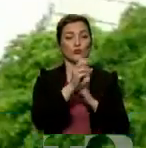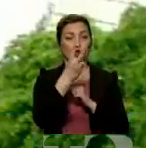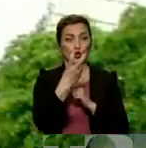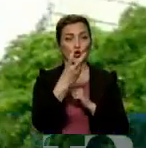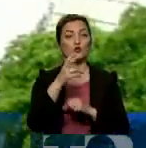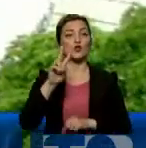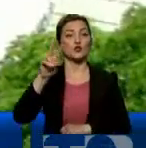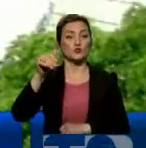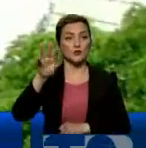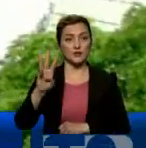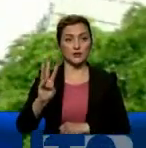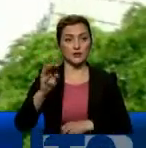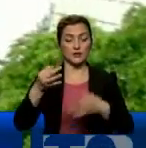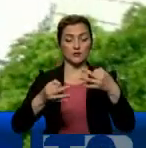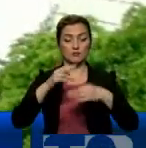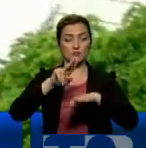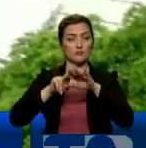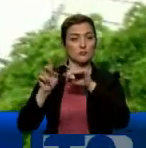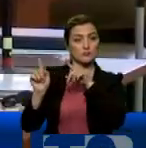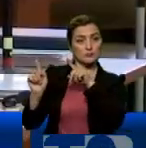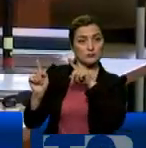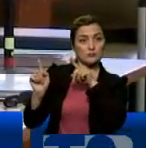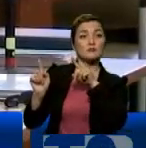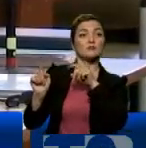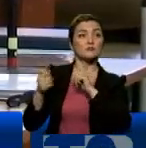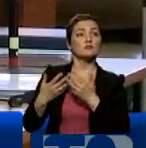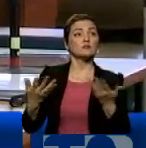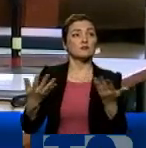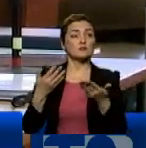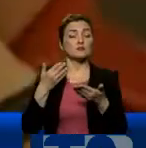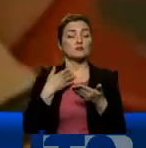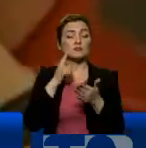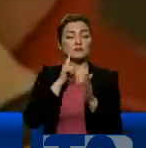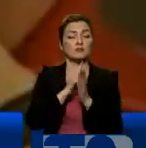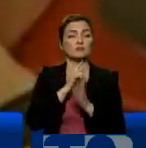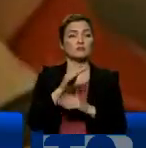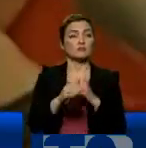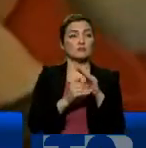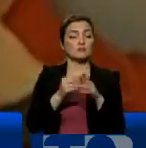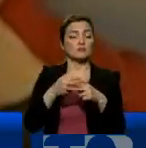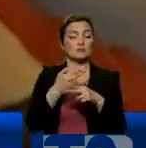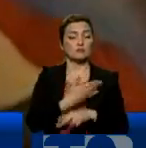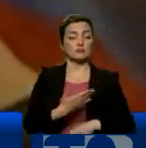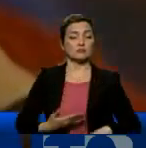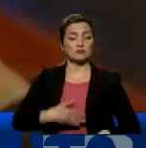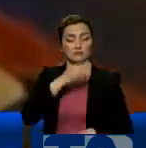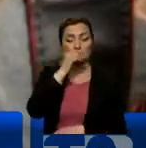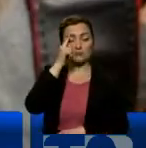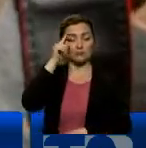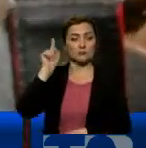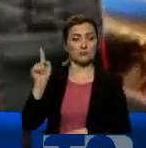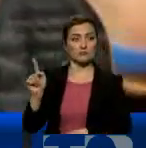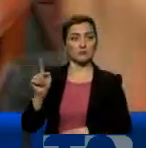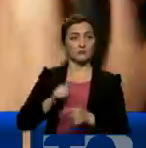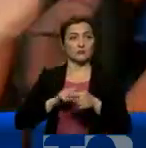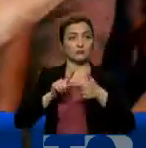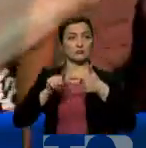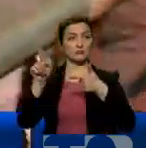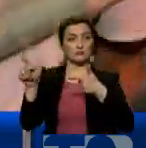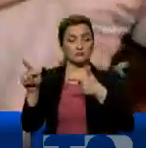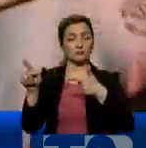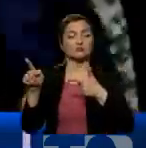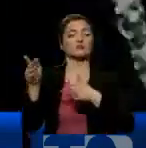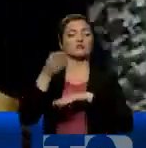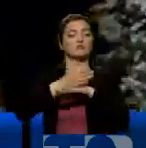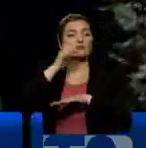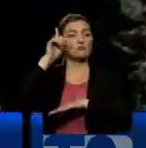2012-2016 en la Corte Nacional de Justicia, en los que están procesados el expresidente Rafael Correa, exfuncionarios